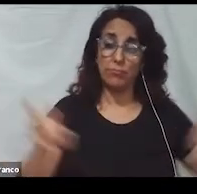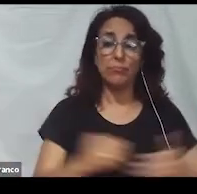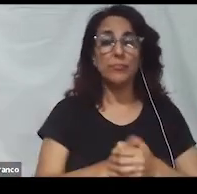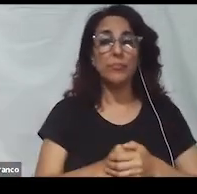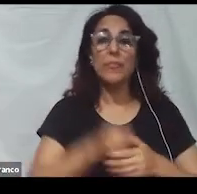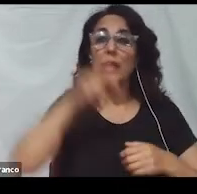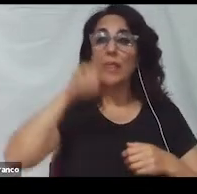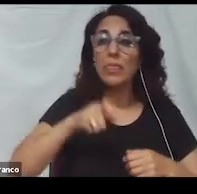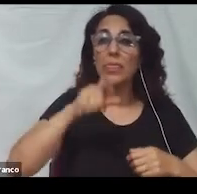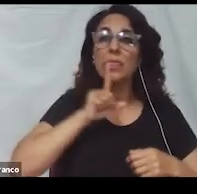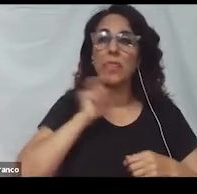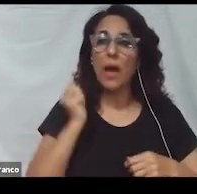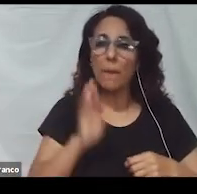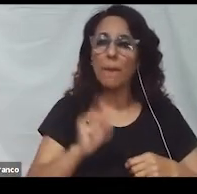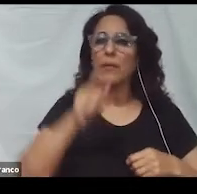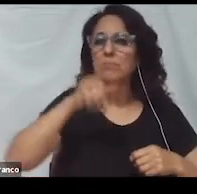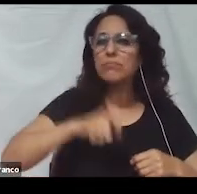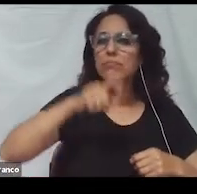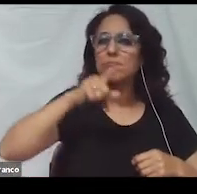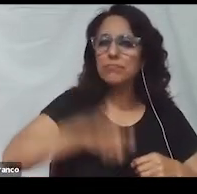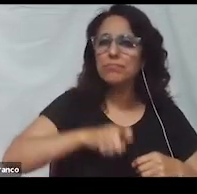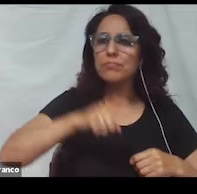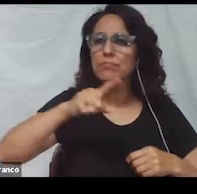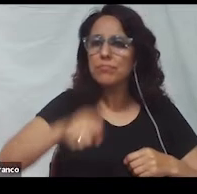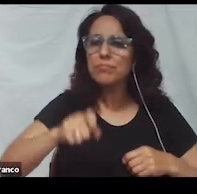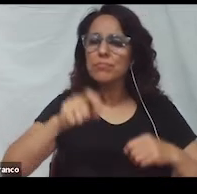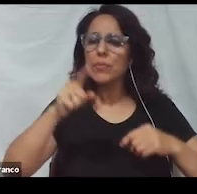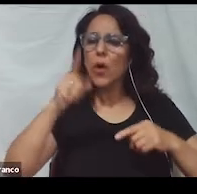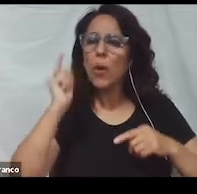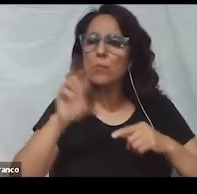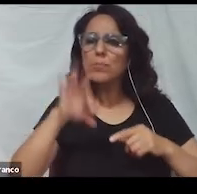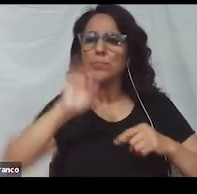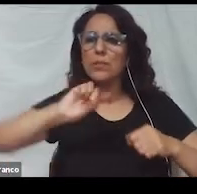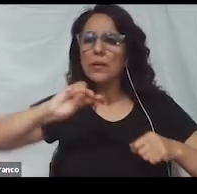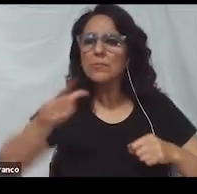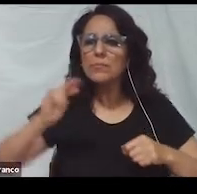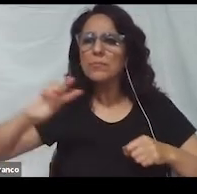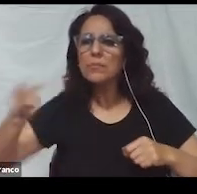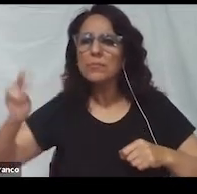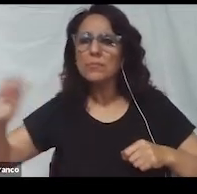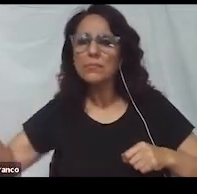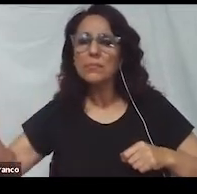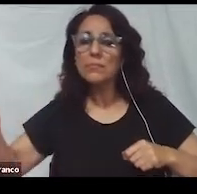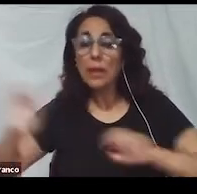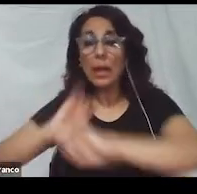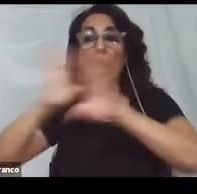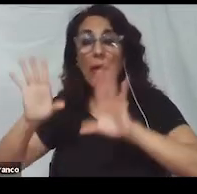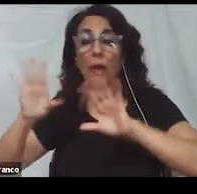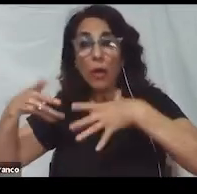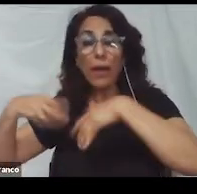va a tener que apretar Tab varias veces, Tab, varias veces, pasando por todas las opciones de nuestra web que quiere hasta llegar a lo que